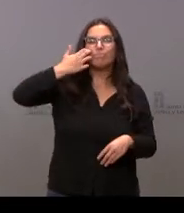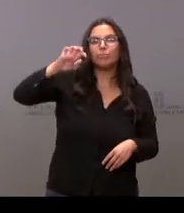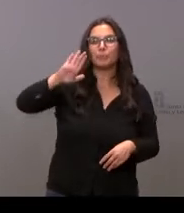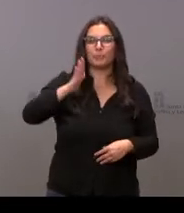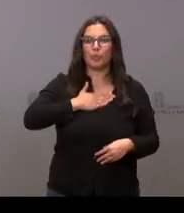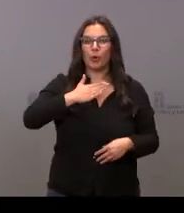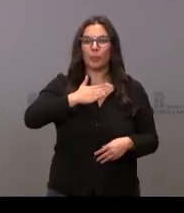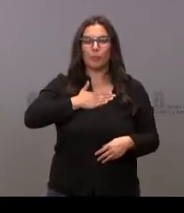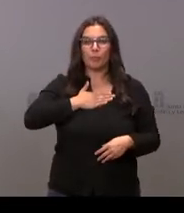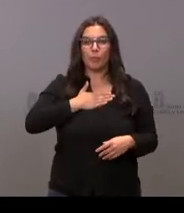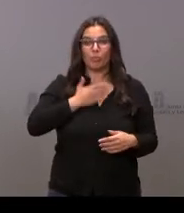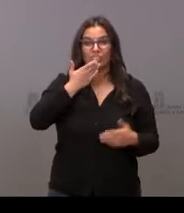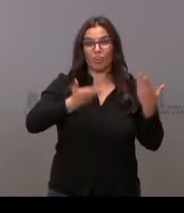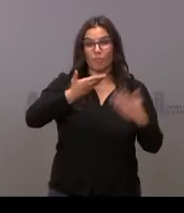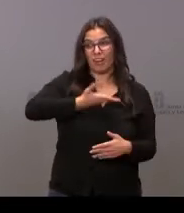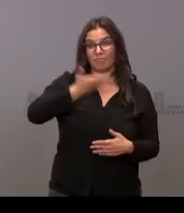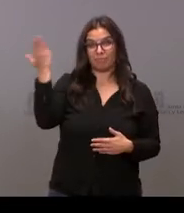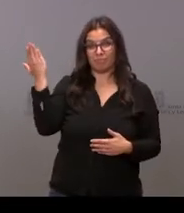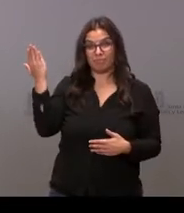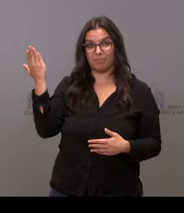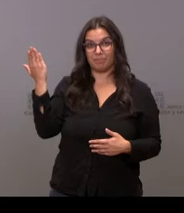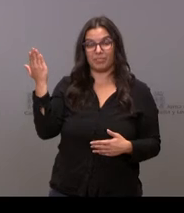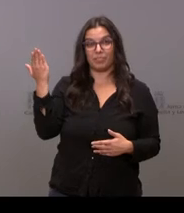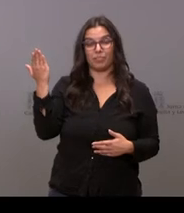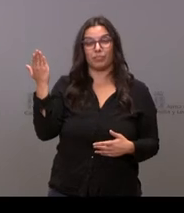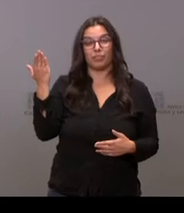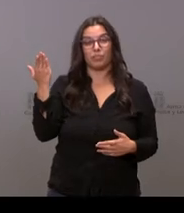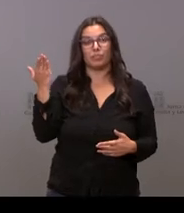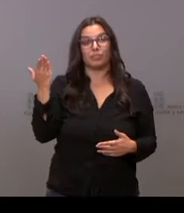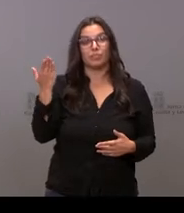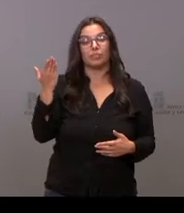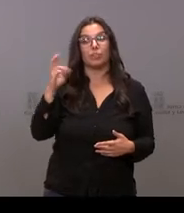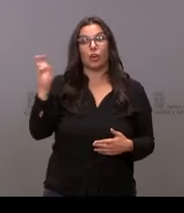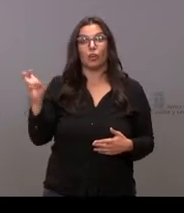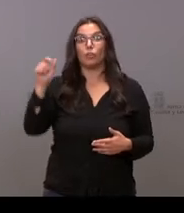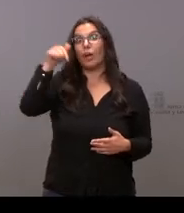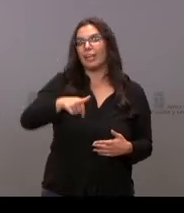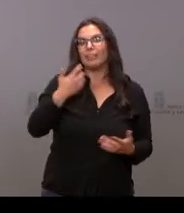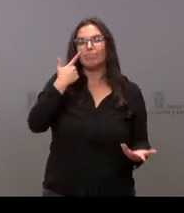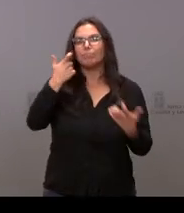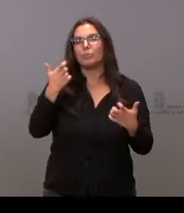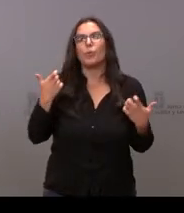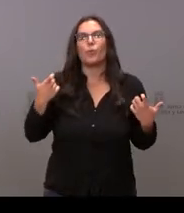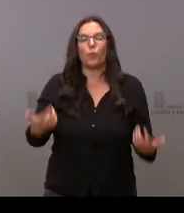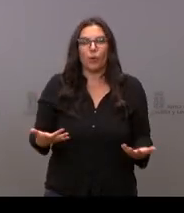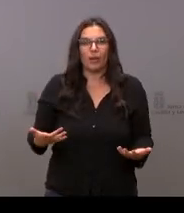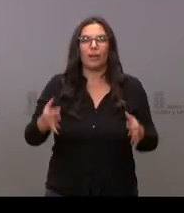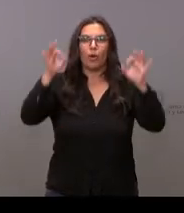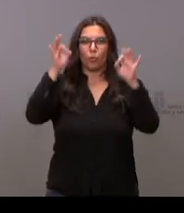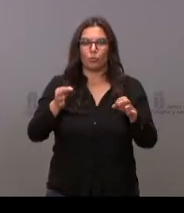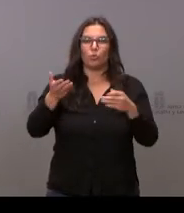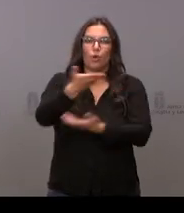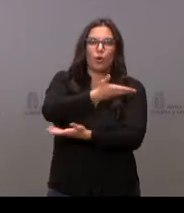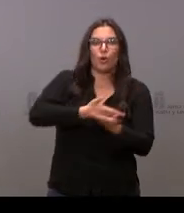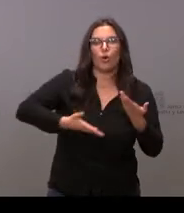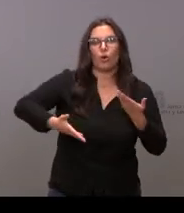respecto a lo que está sucediendo en nuestros lugares de españa y es precisamente la colaboración